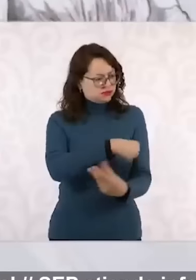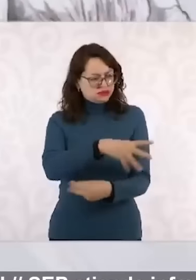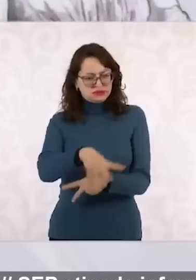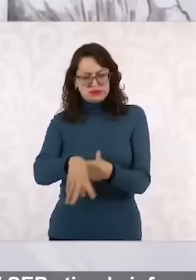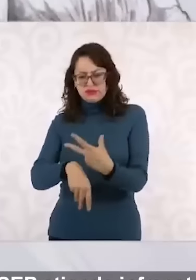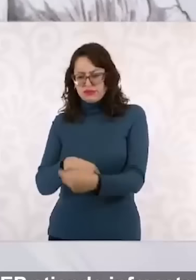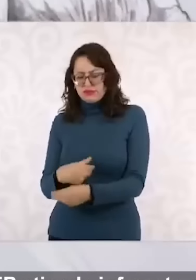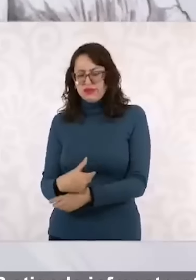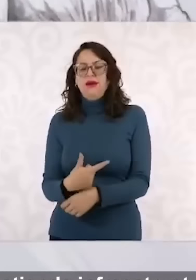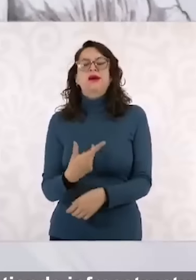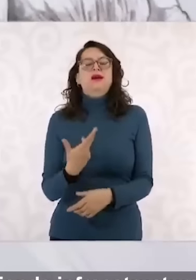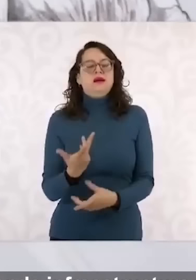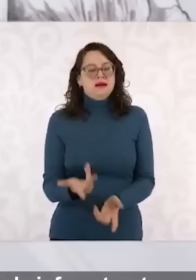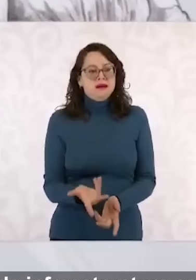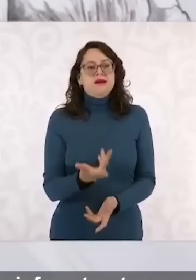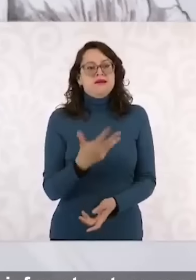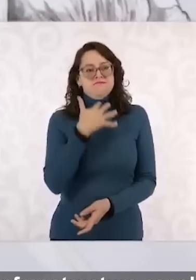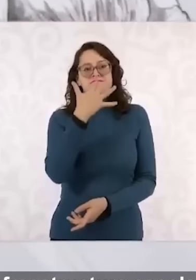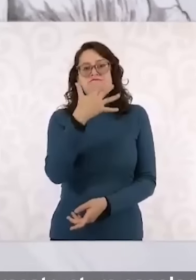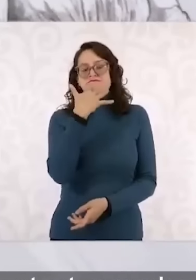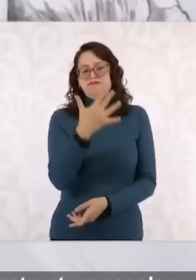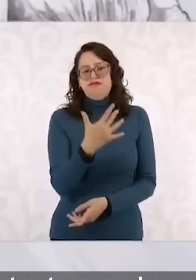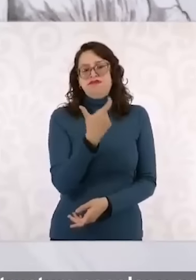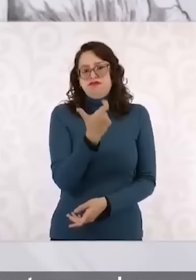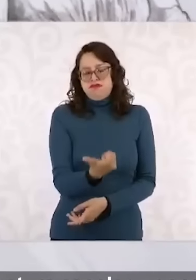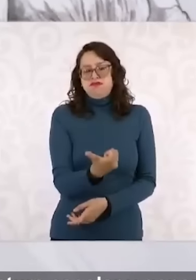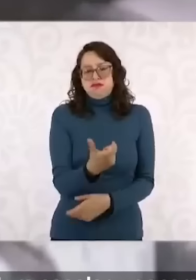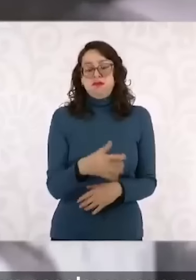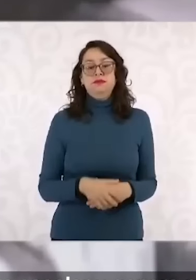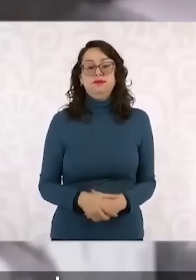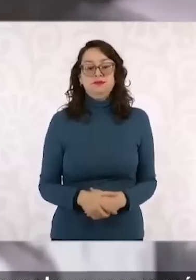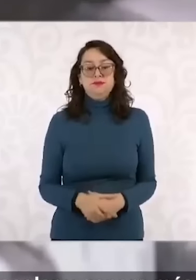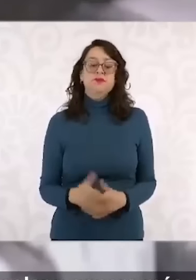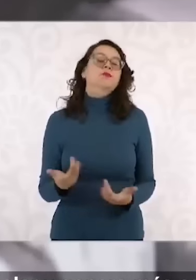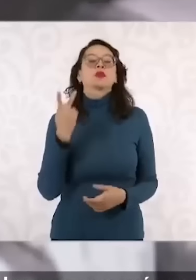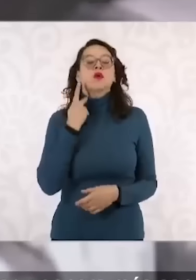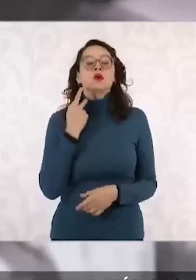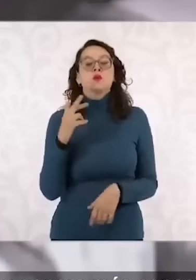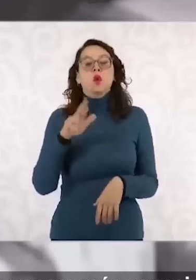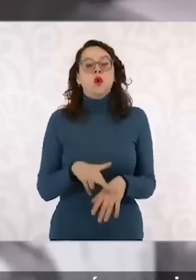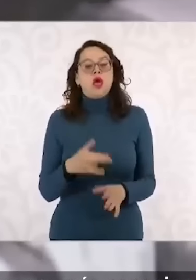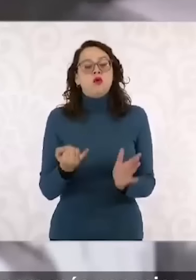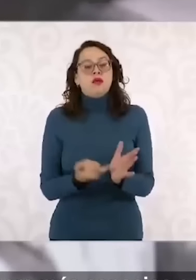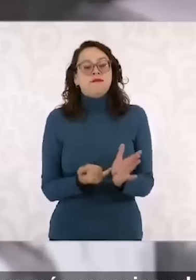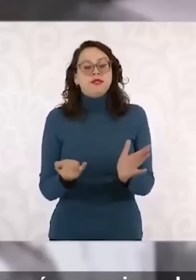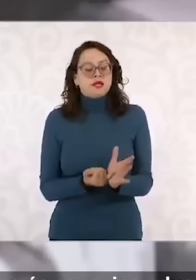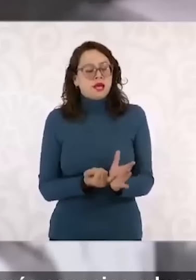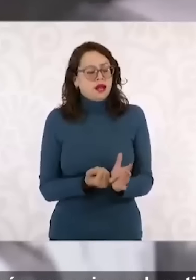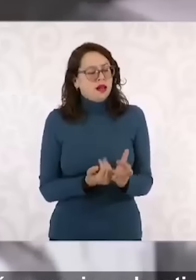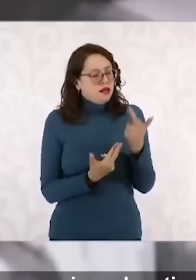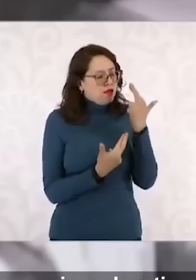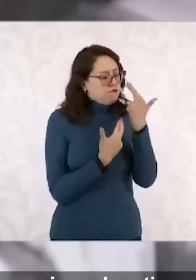presenta riesgos relevantes de lavado de dinero. La Procuraduría Fiscal de la Federación analizó los